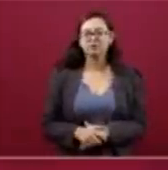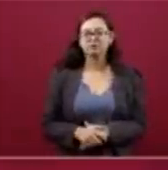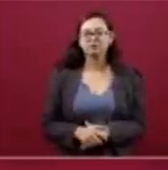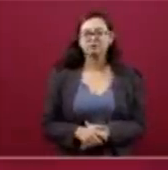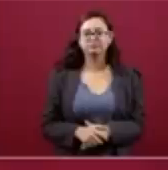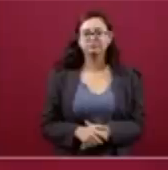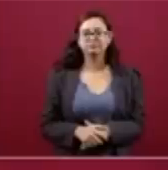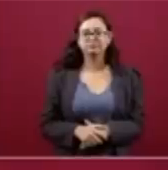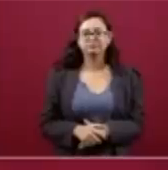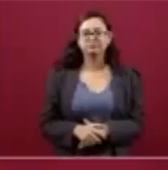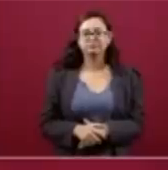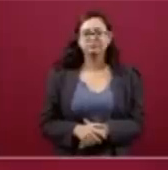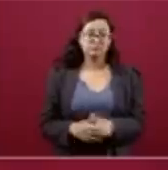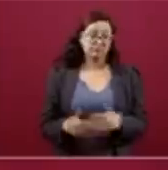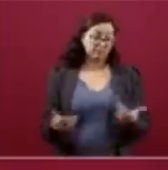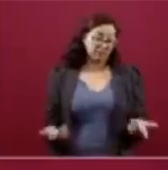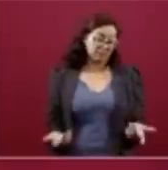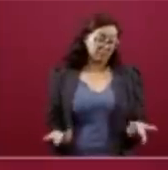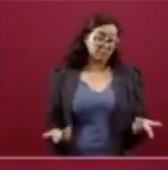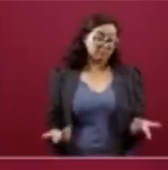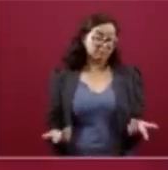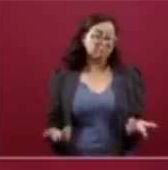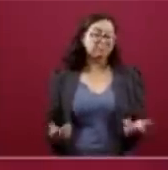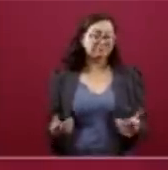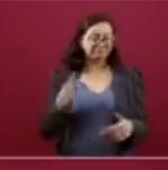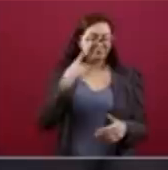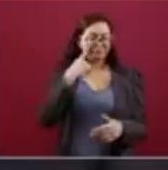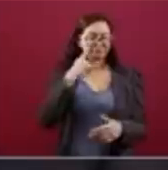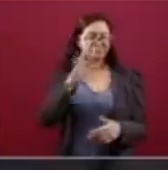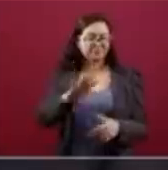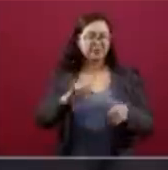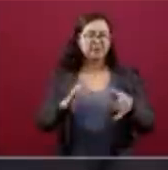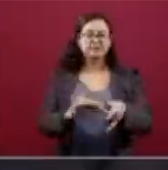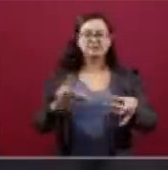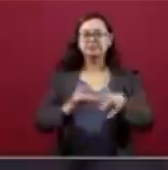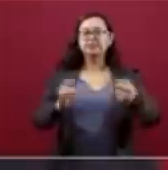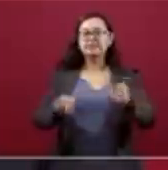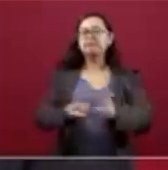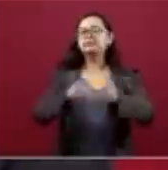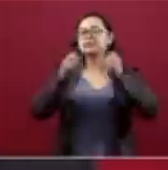Les voy a contar una anécdota sobre eso,